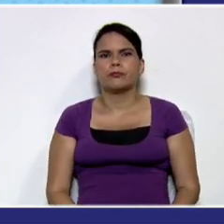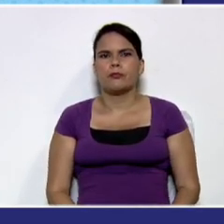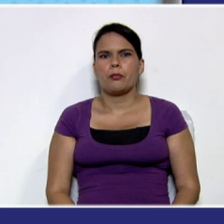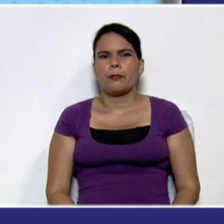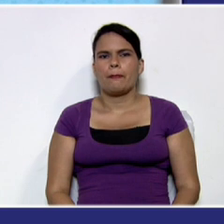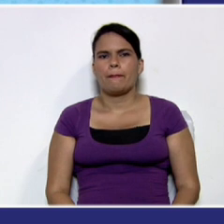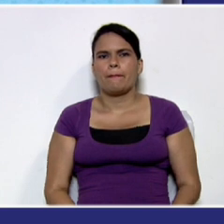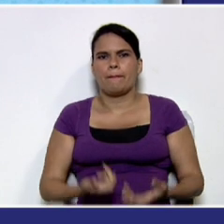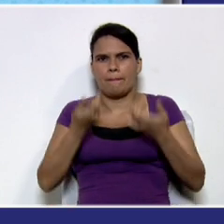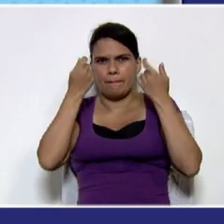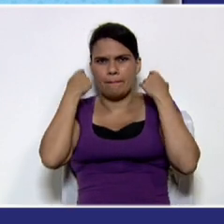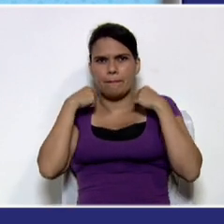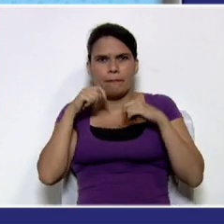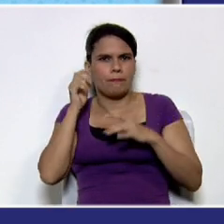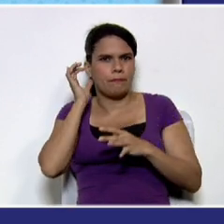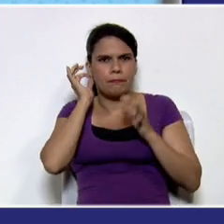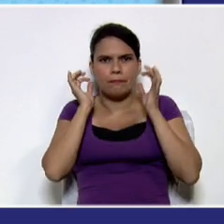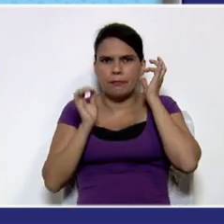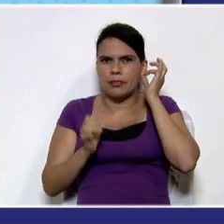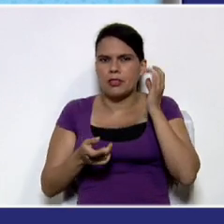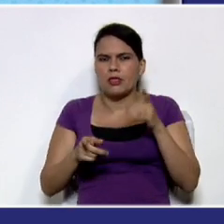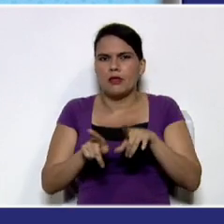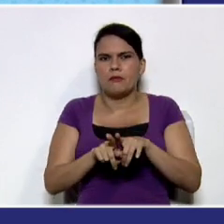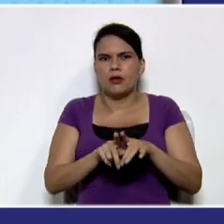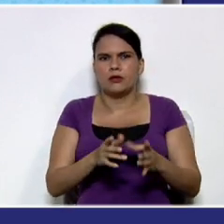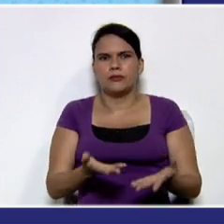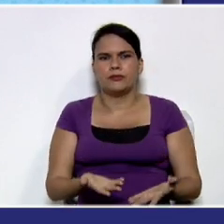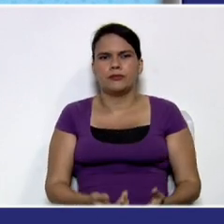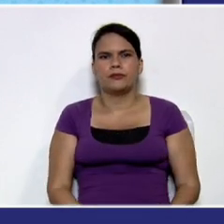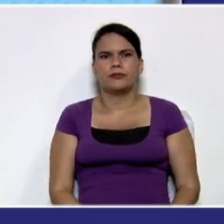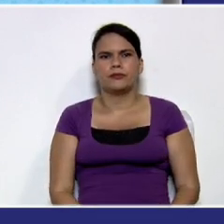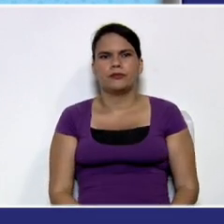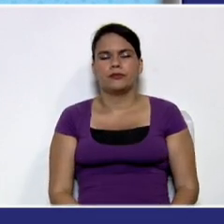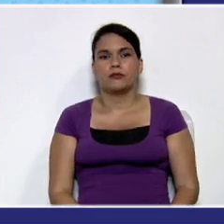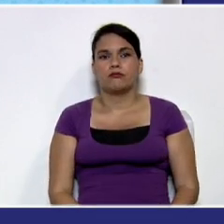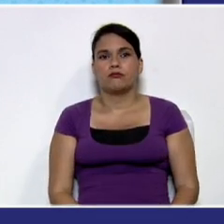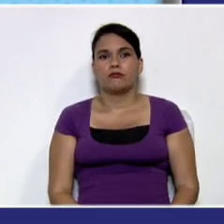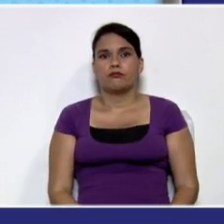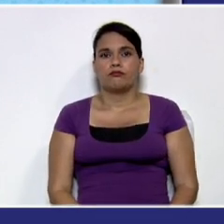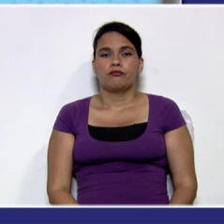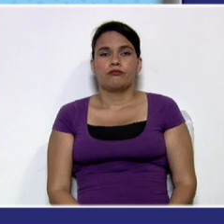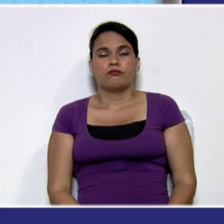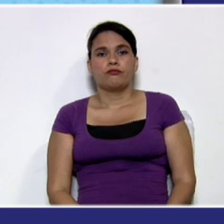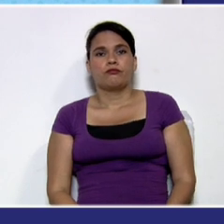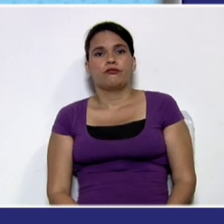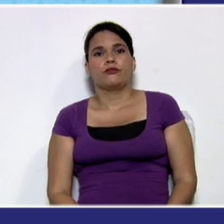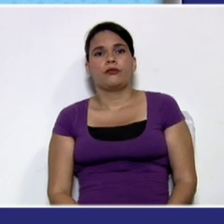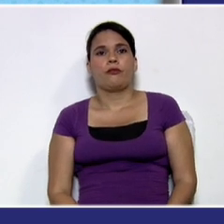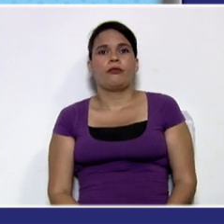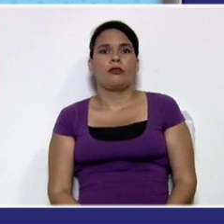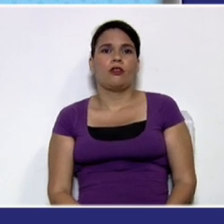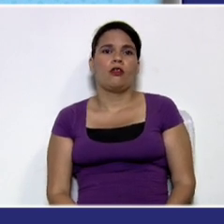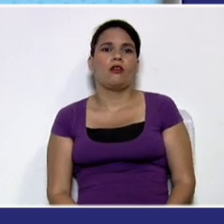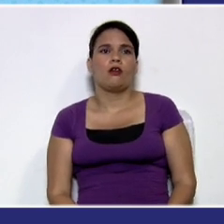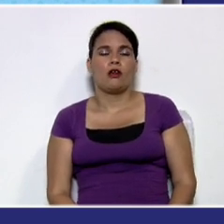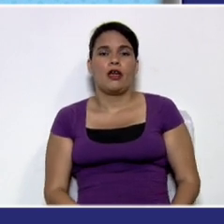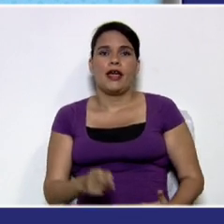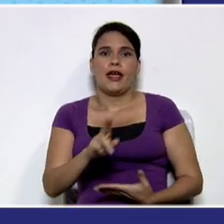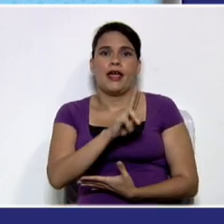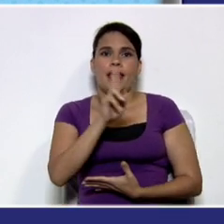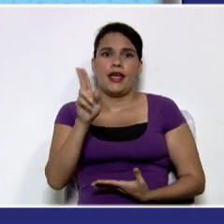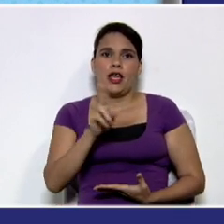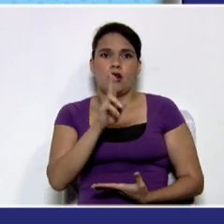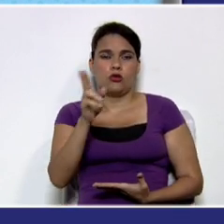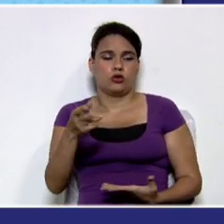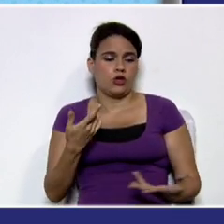utilitaria también para hacer. También está la artesanía utilitaria en el uso de los